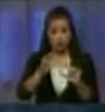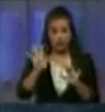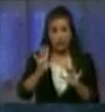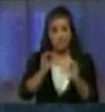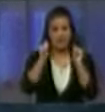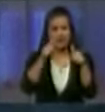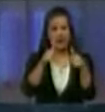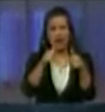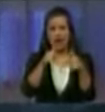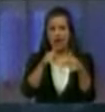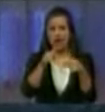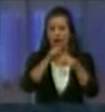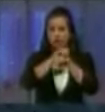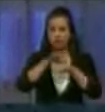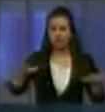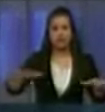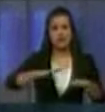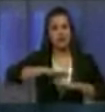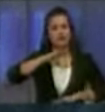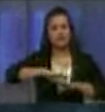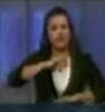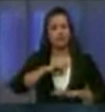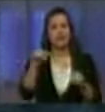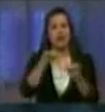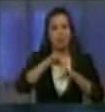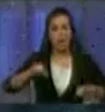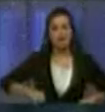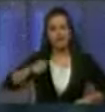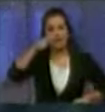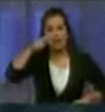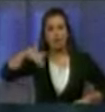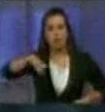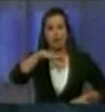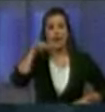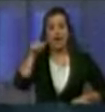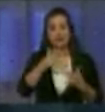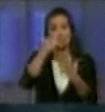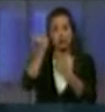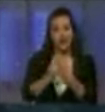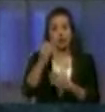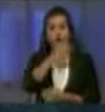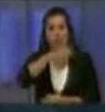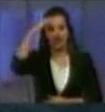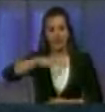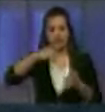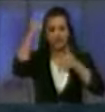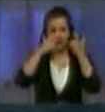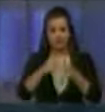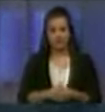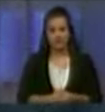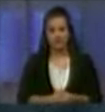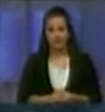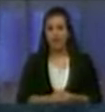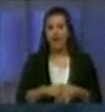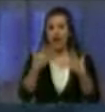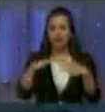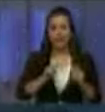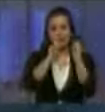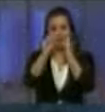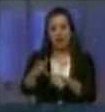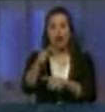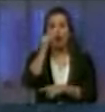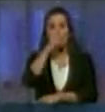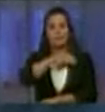expandir la capacidad de acción de la Guardia del Pueblo, que es el proyecto del comandante Hugo Chávez. Y he designado al